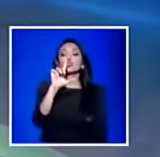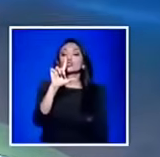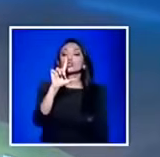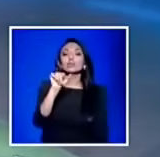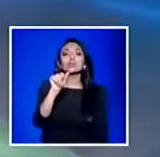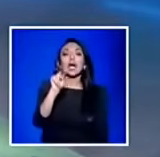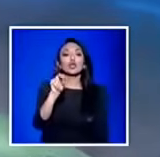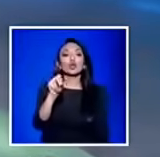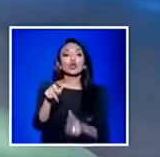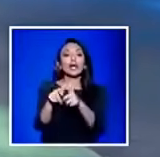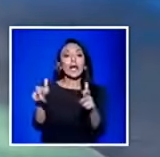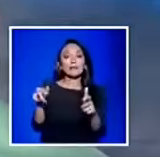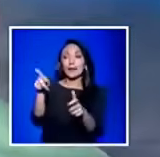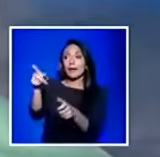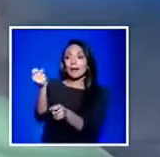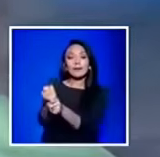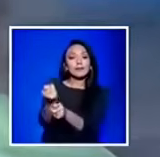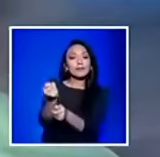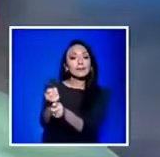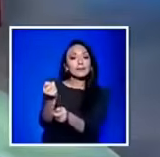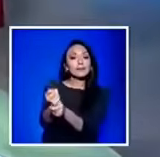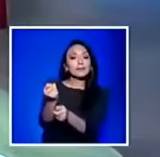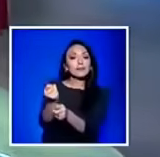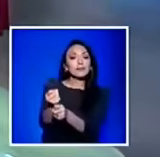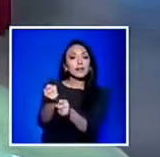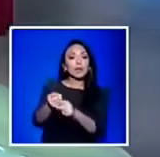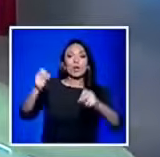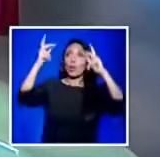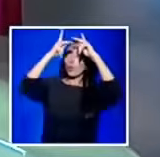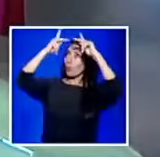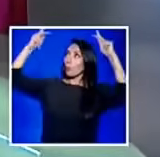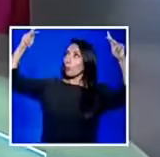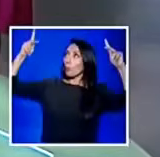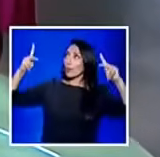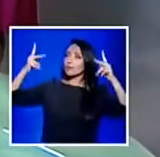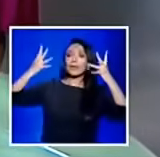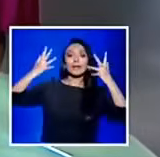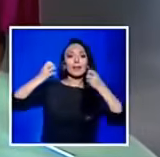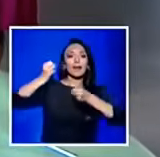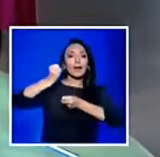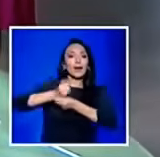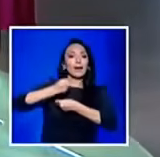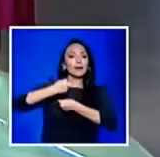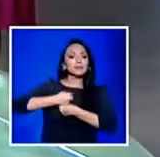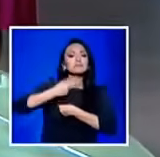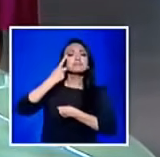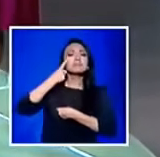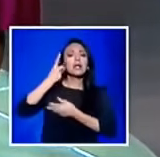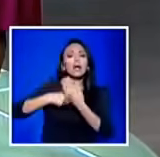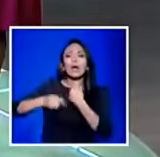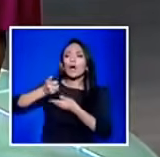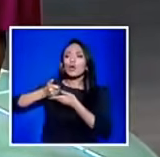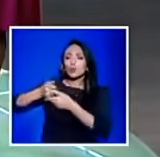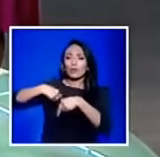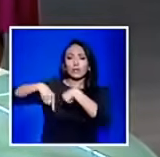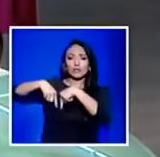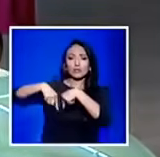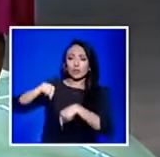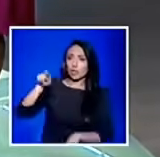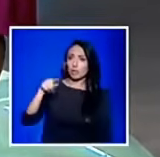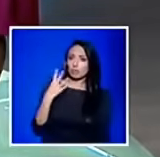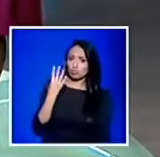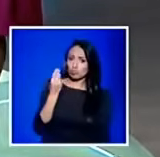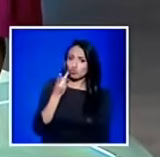se ejecutan tareas para la instalación de un puente fundamental para mejorar la movilidad en esa zona. Habíamos tenido muchas